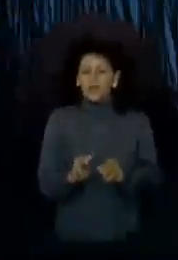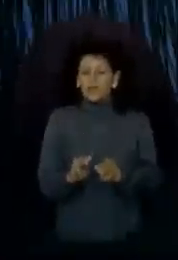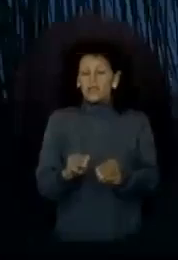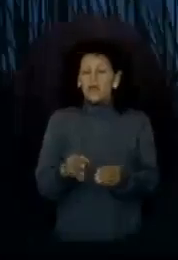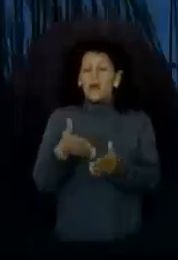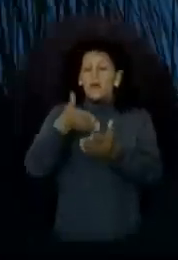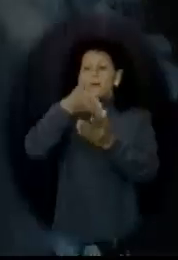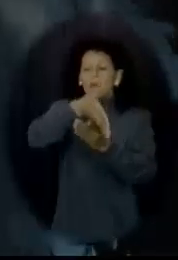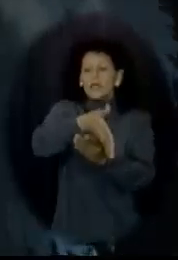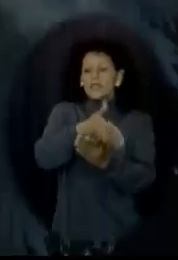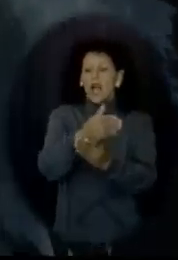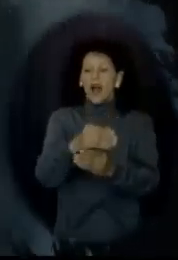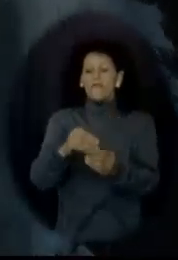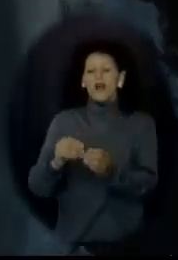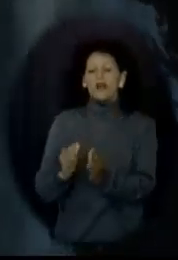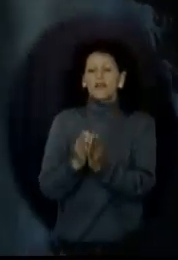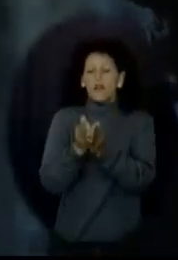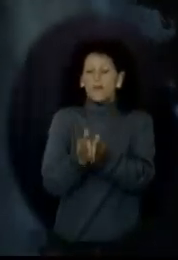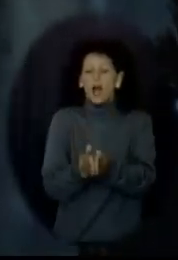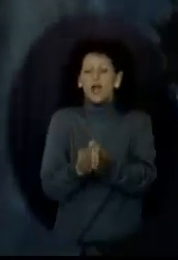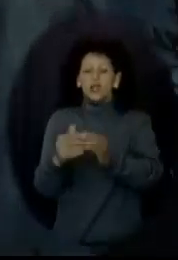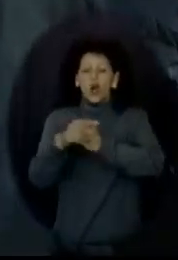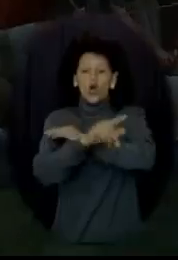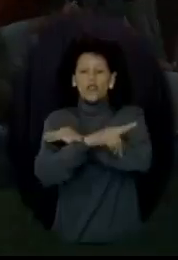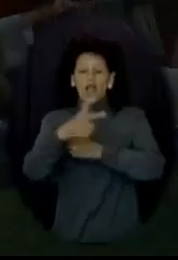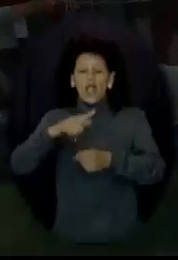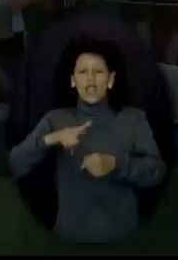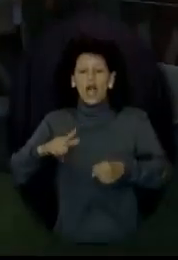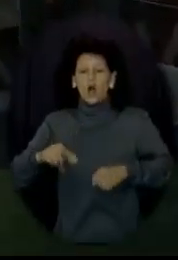Y mientras cruzaban el lago, Jesús se durmió.